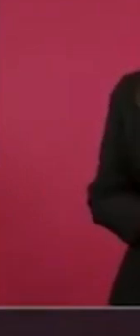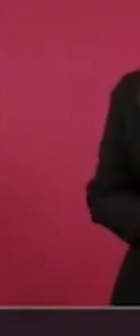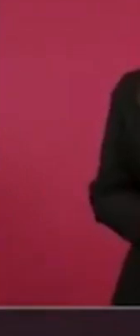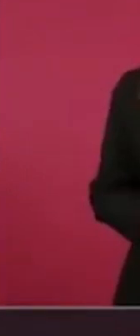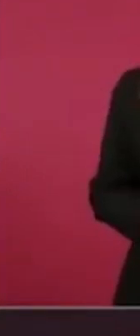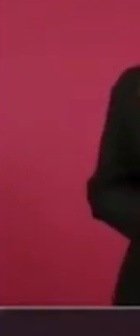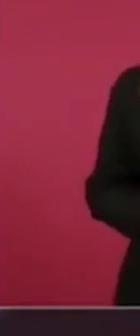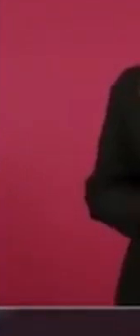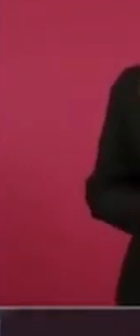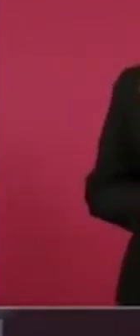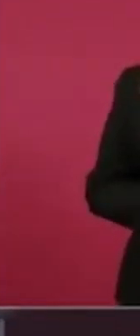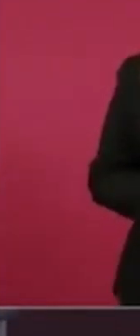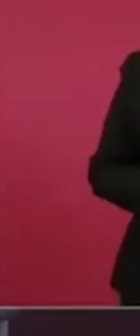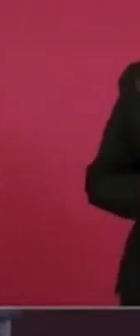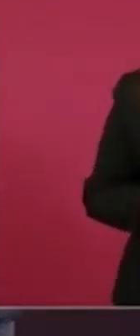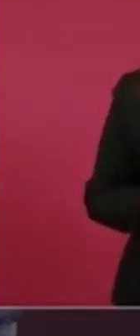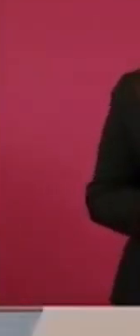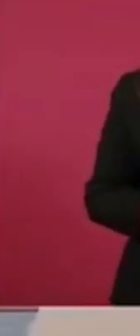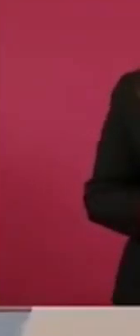Fíjense